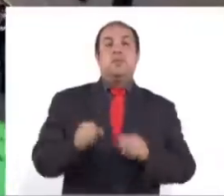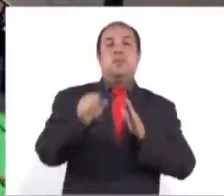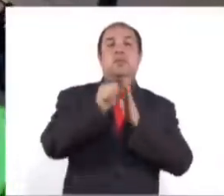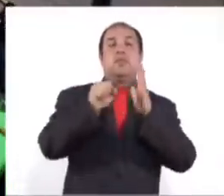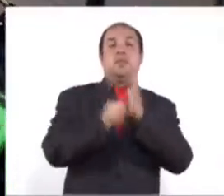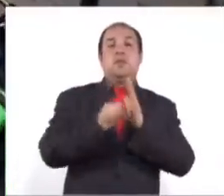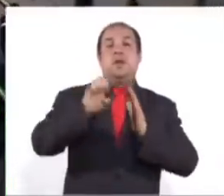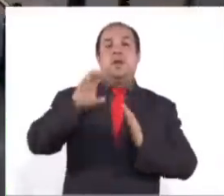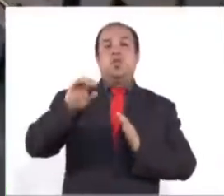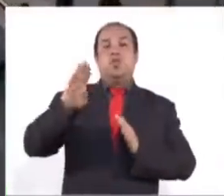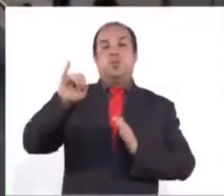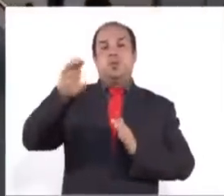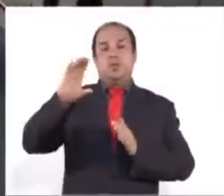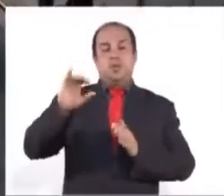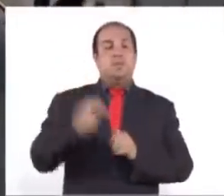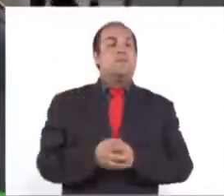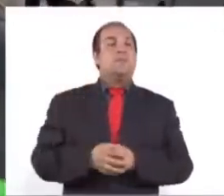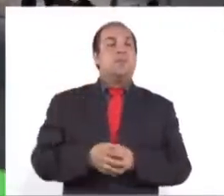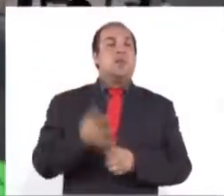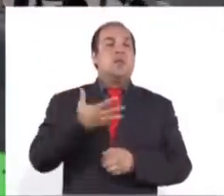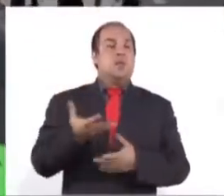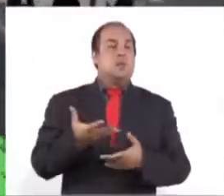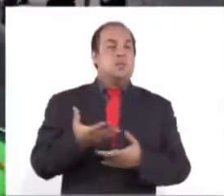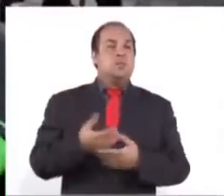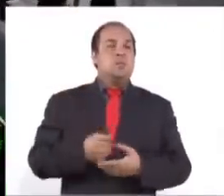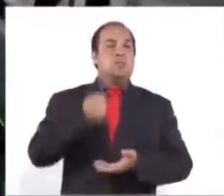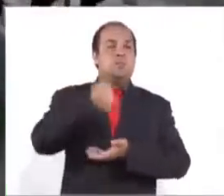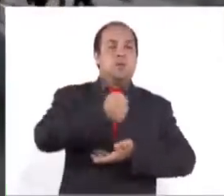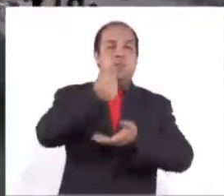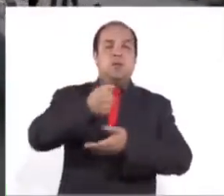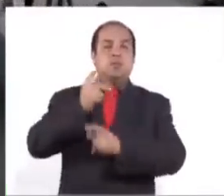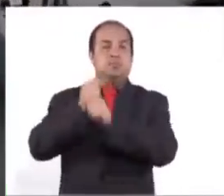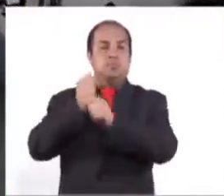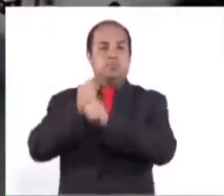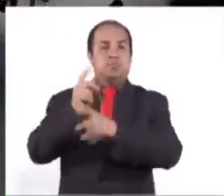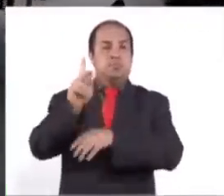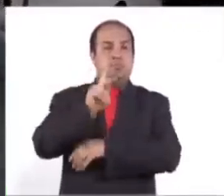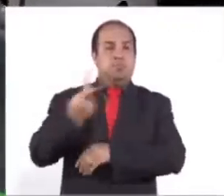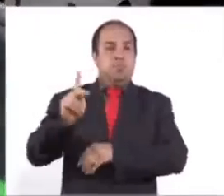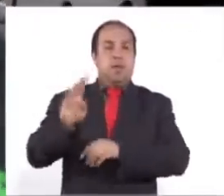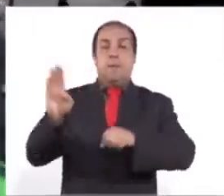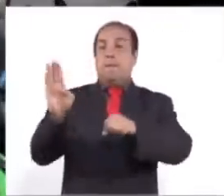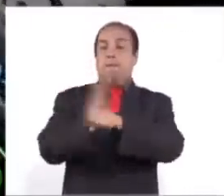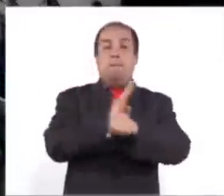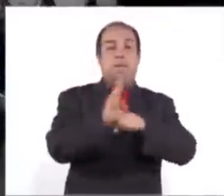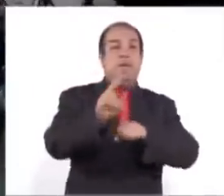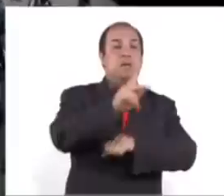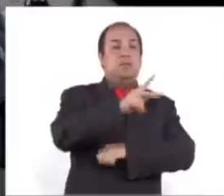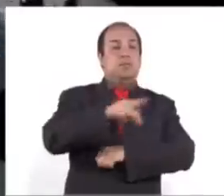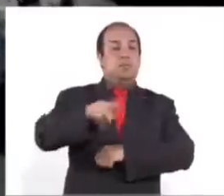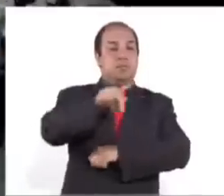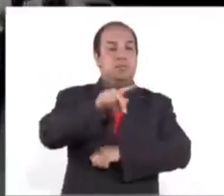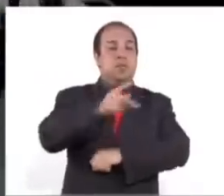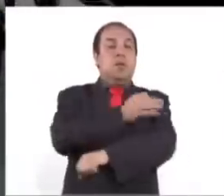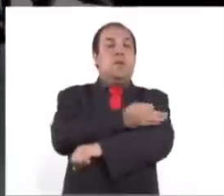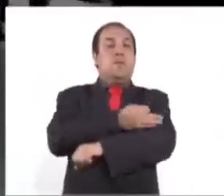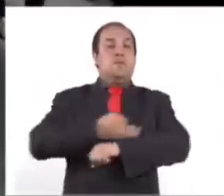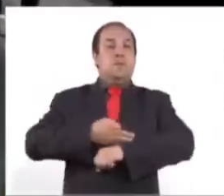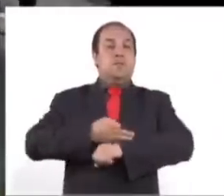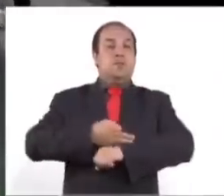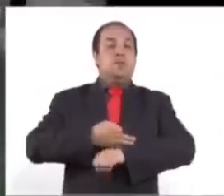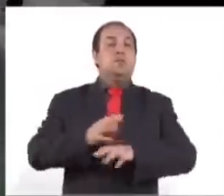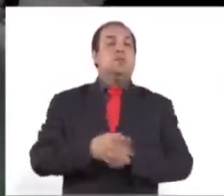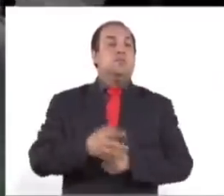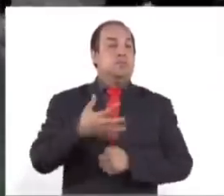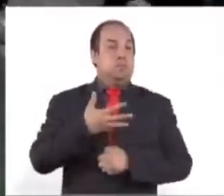Toda esta inversión que estamos haciendo en el transporte público, pues es para beneficiar a las familias que menos tienes, que son quienes usan